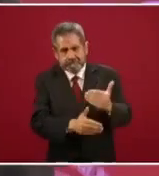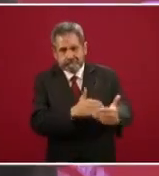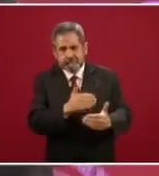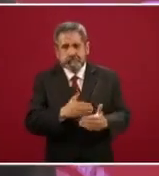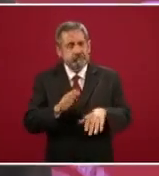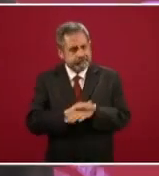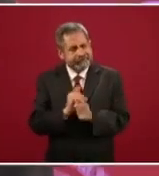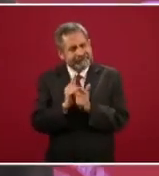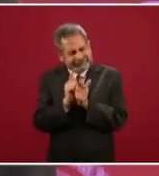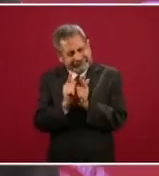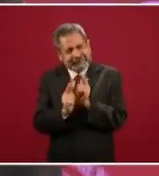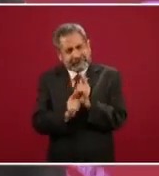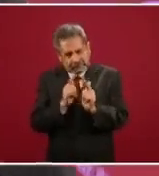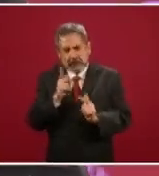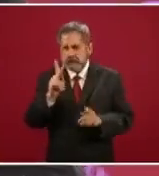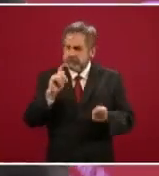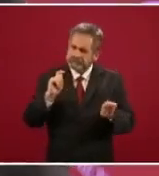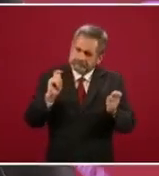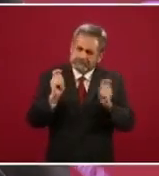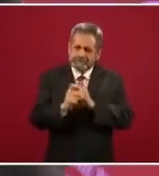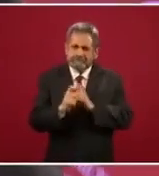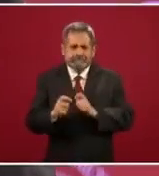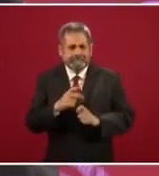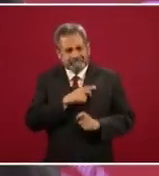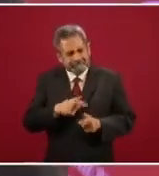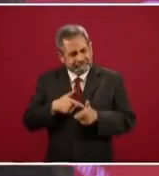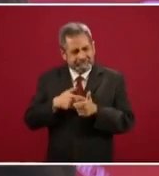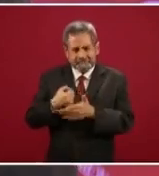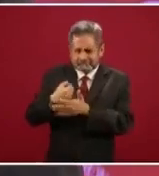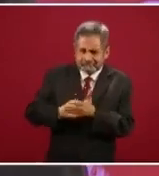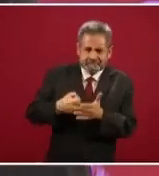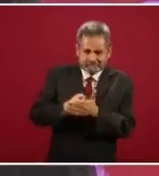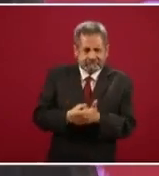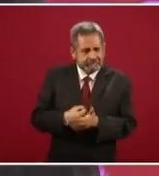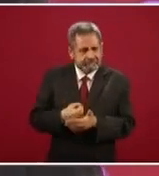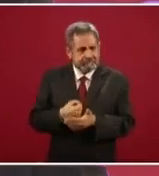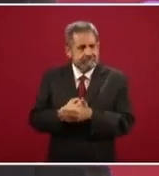lento, estamos empujando.